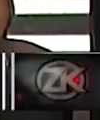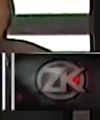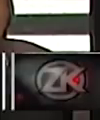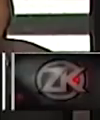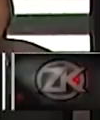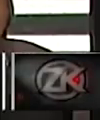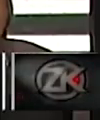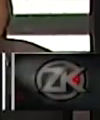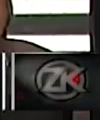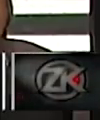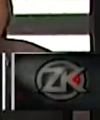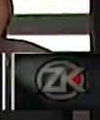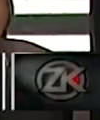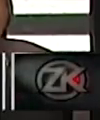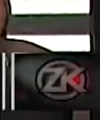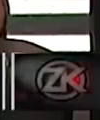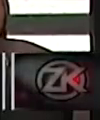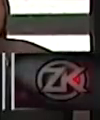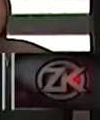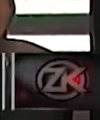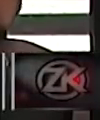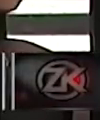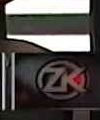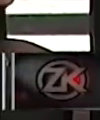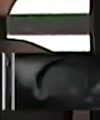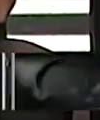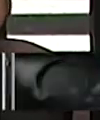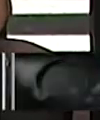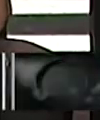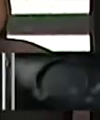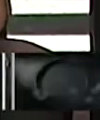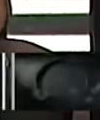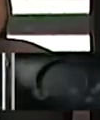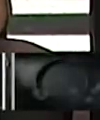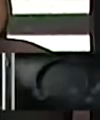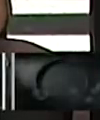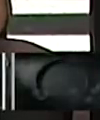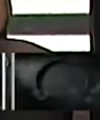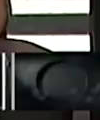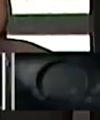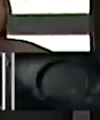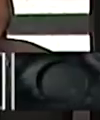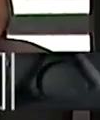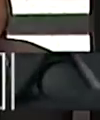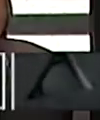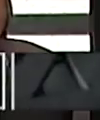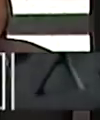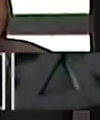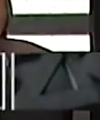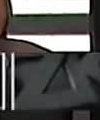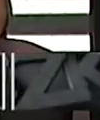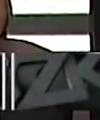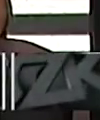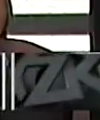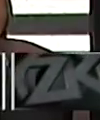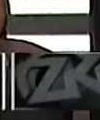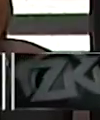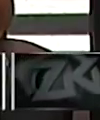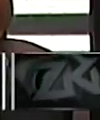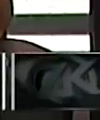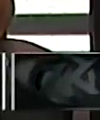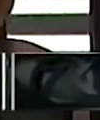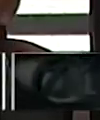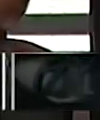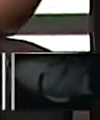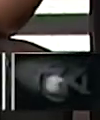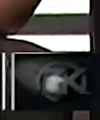El ruido y el silencio ensordecedor de los medios me preocupa. ¿Por qué? Porque la